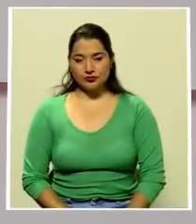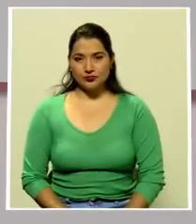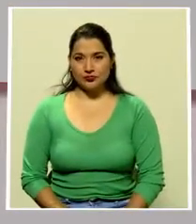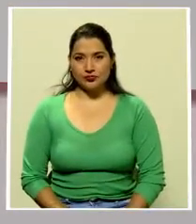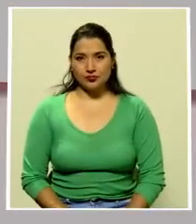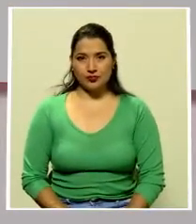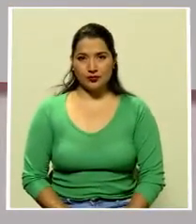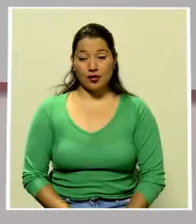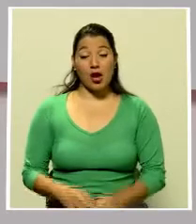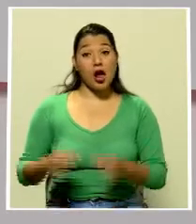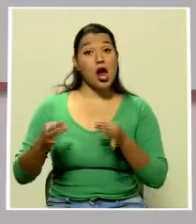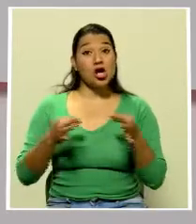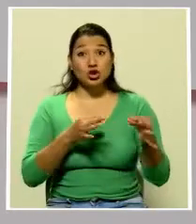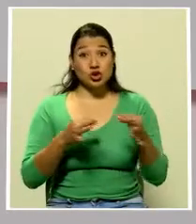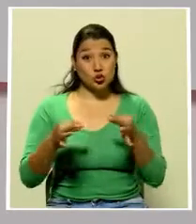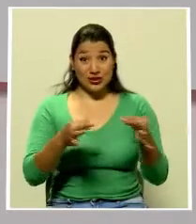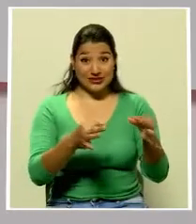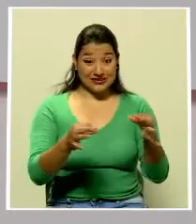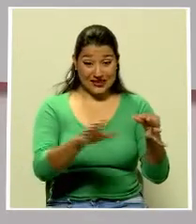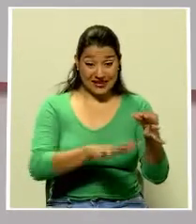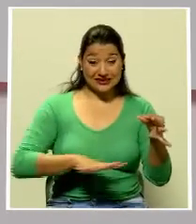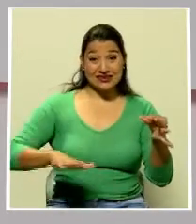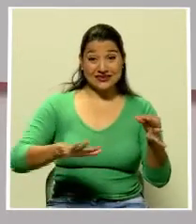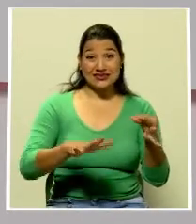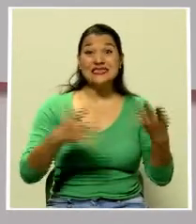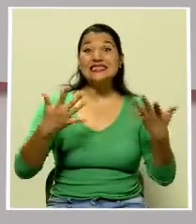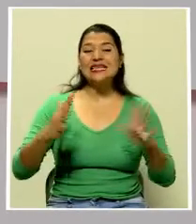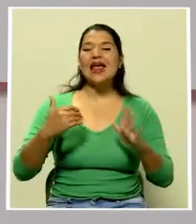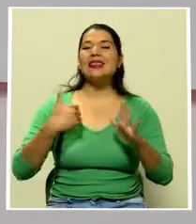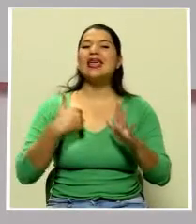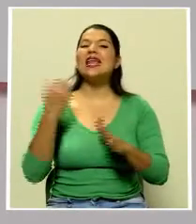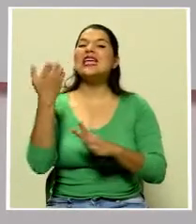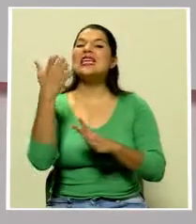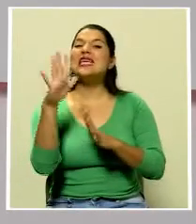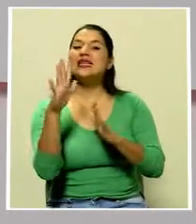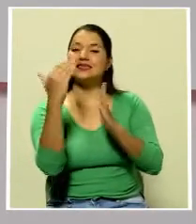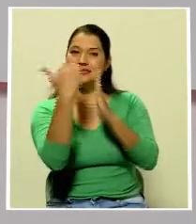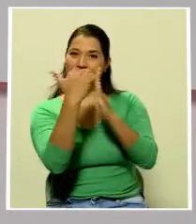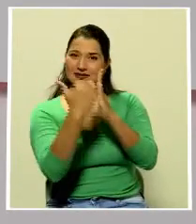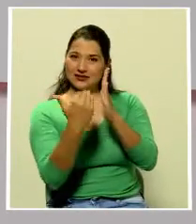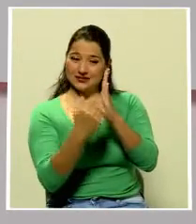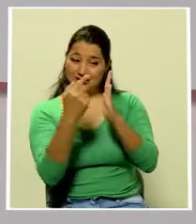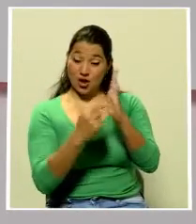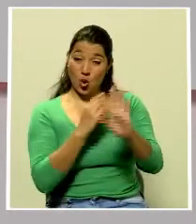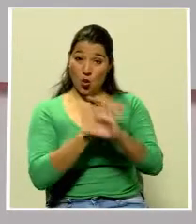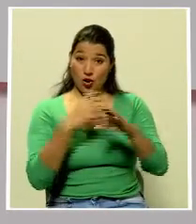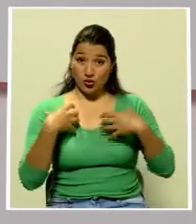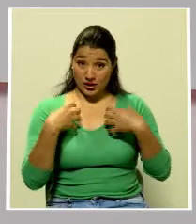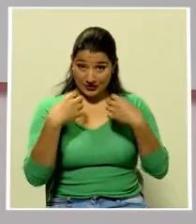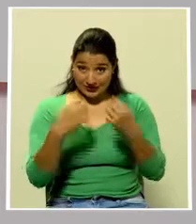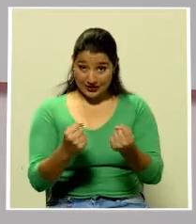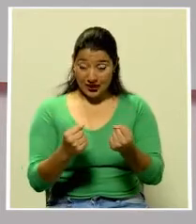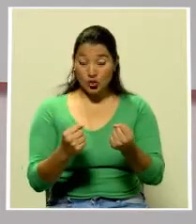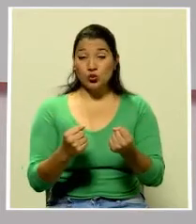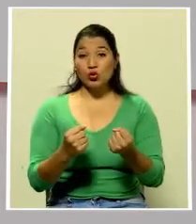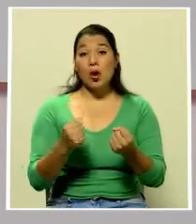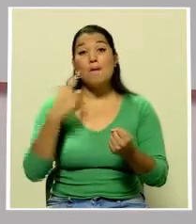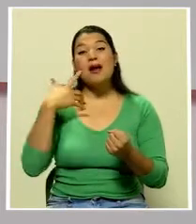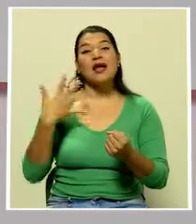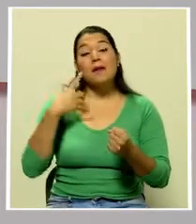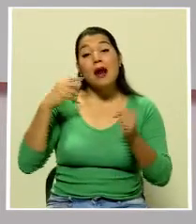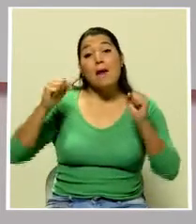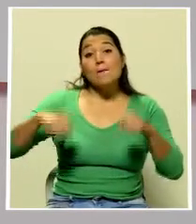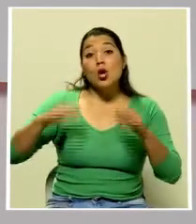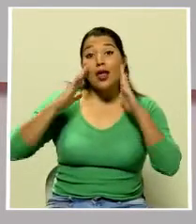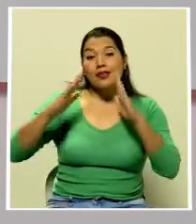El sector turismo diseñó 15 protocolos sanitarios y la caja de herramientas correspondientes para atender a